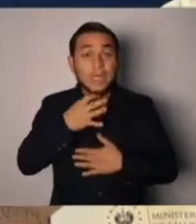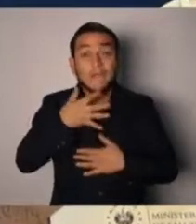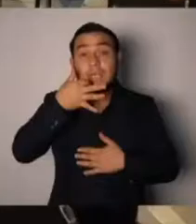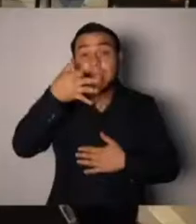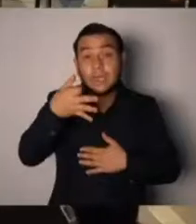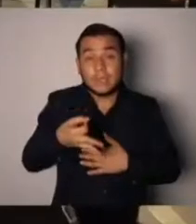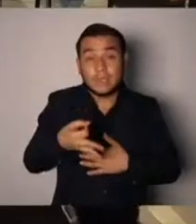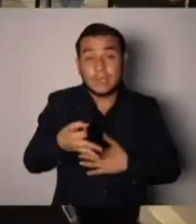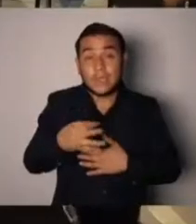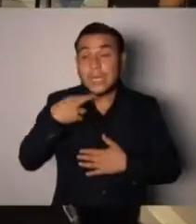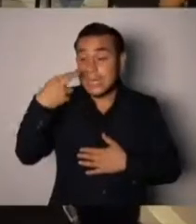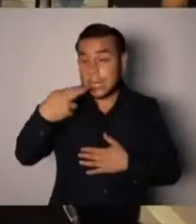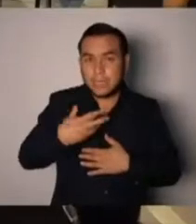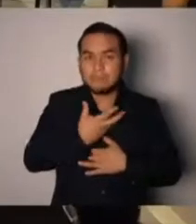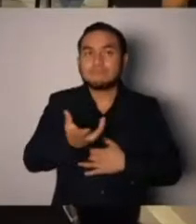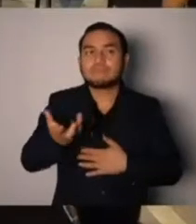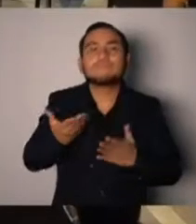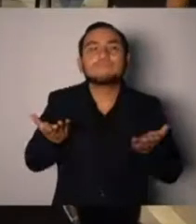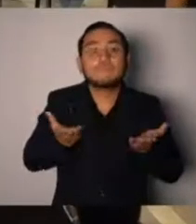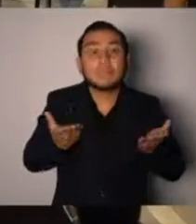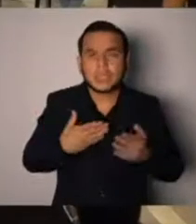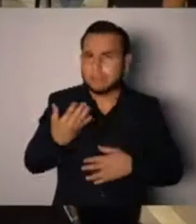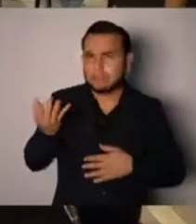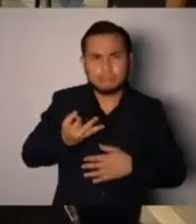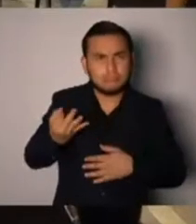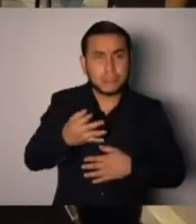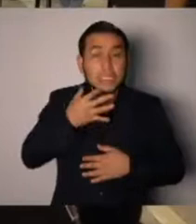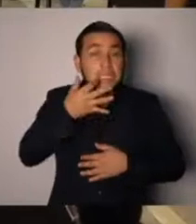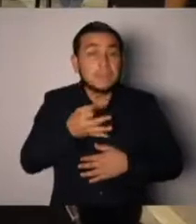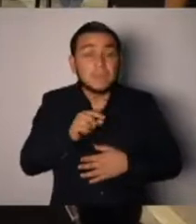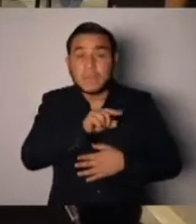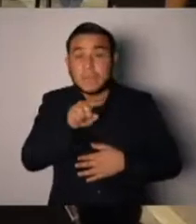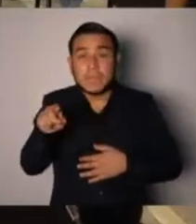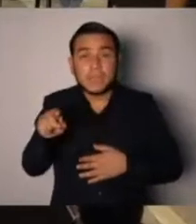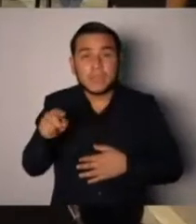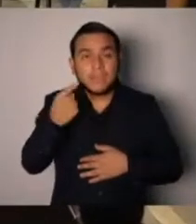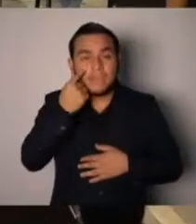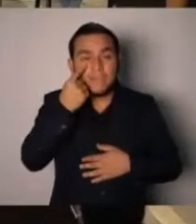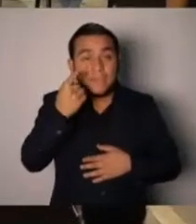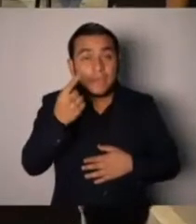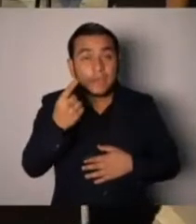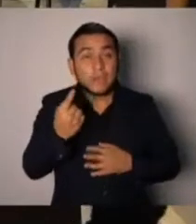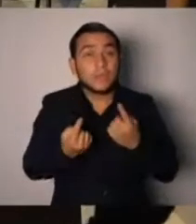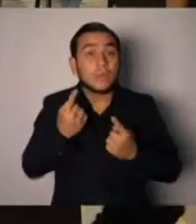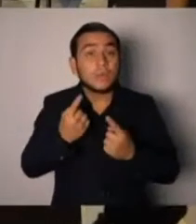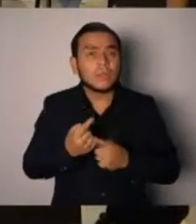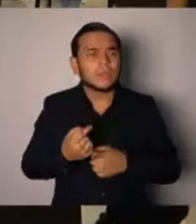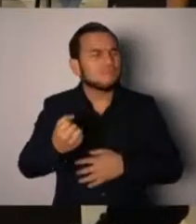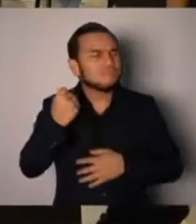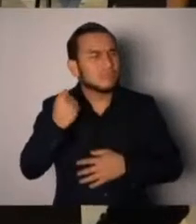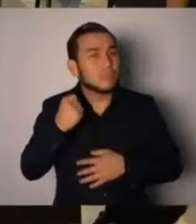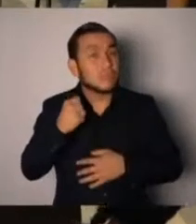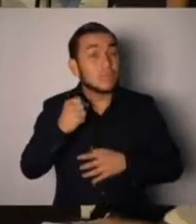que las palabras no sé si todos son creyentes pero aunque no lo sepan cuando no lo sean hay una frase que es muy cierta